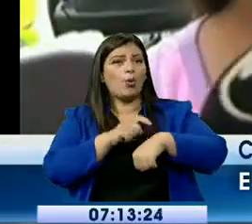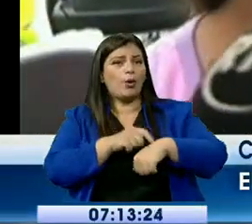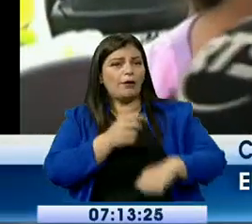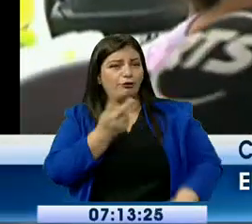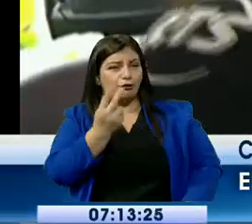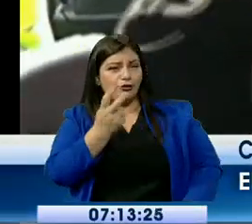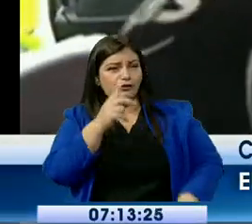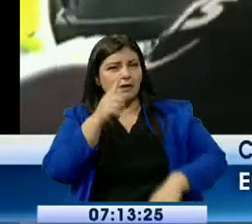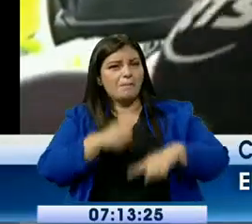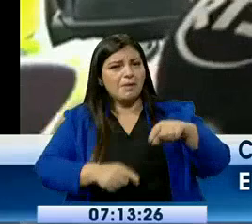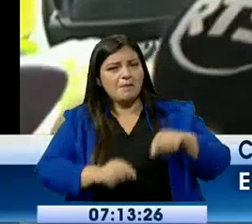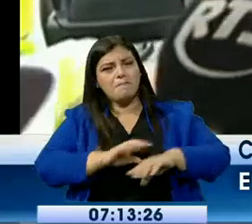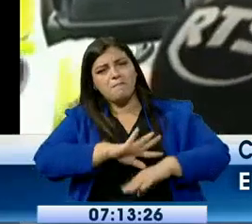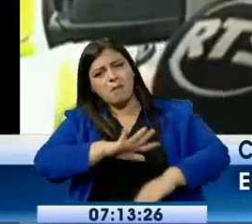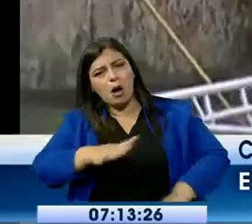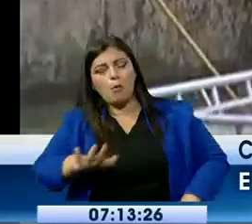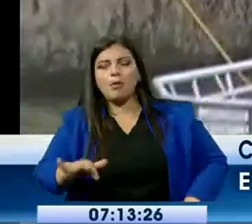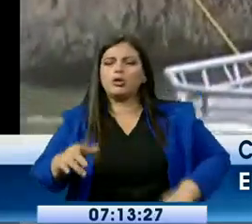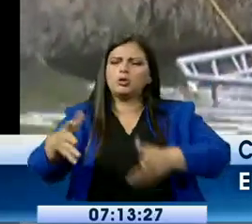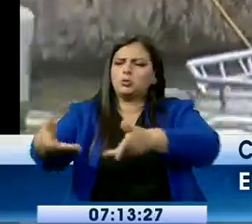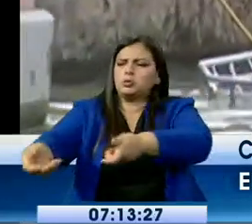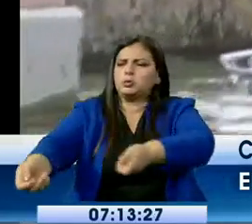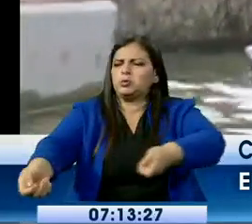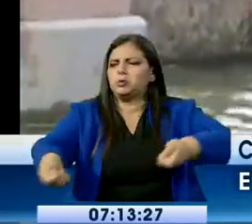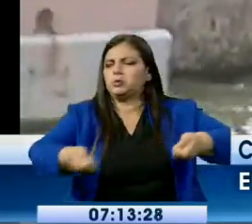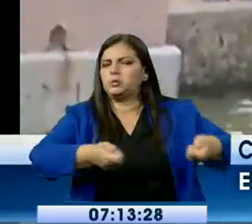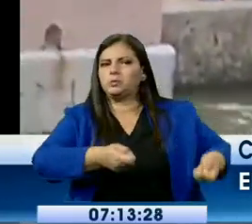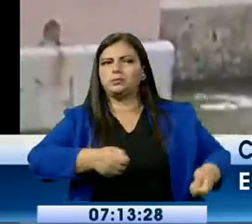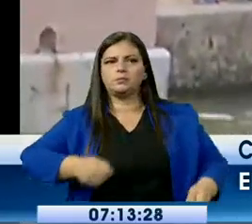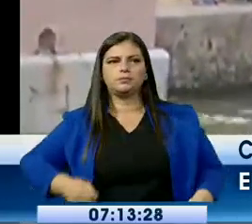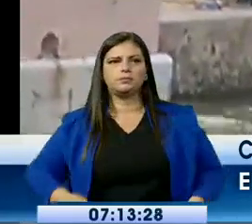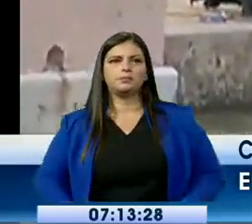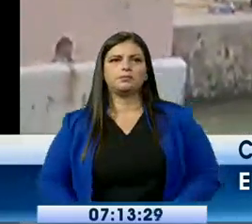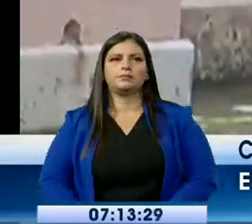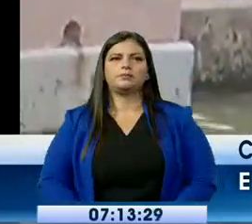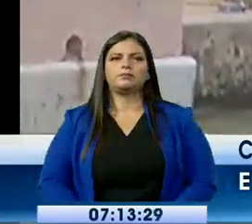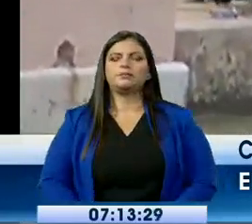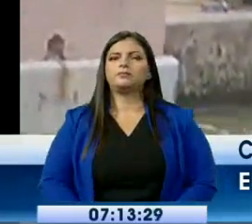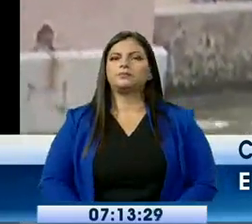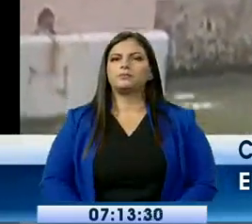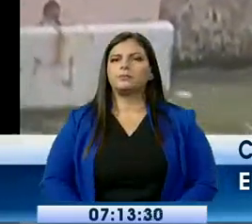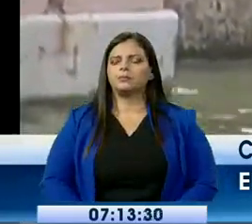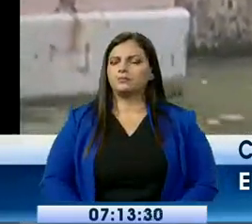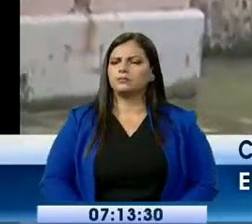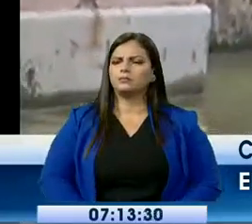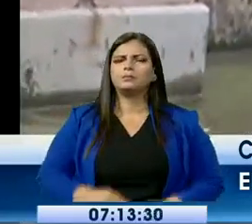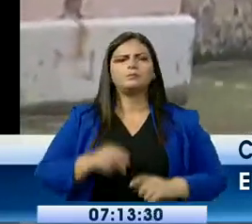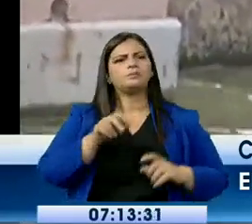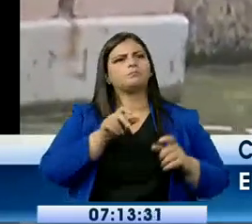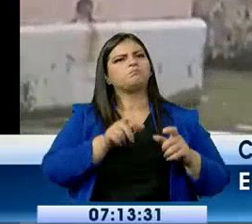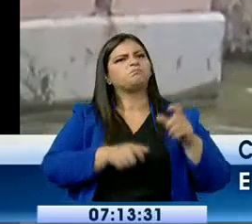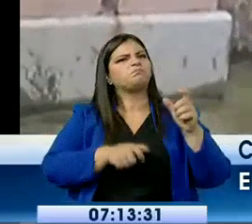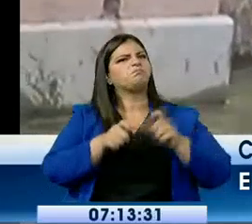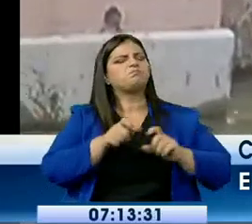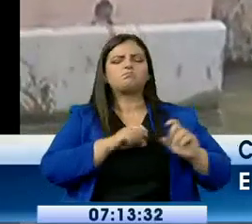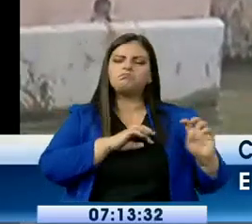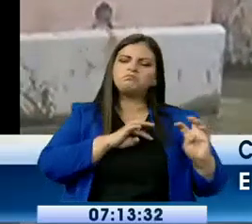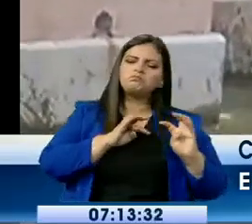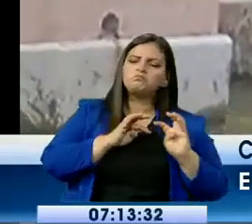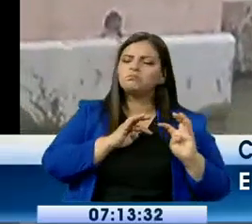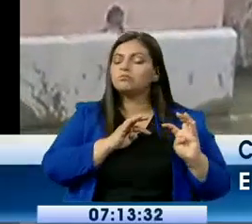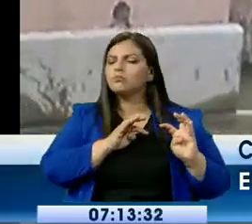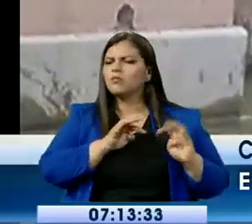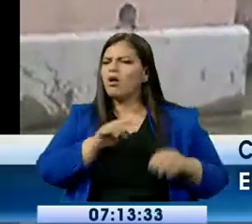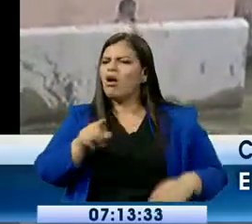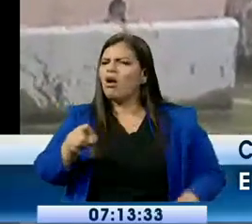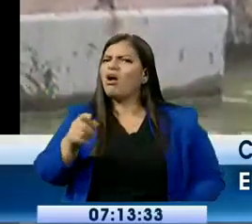fue que flotó y lo jalaron para acá. Algunos vecinos del sector aseguraron haber visto al sujeto previo a ingresar al agua en estado etílico, de ahí que